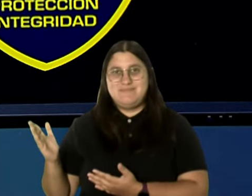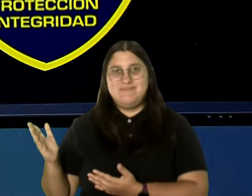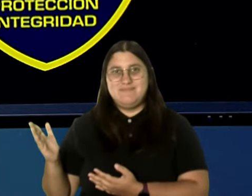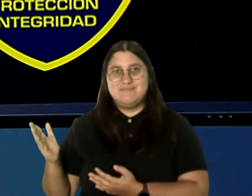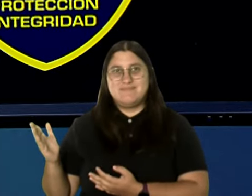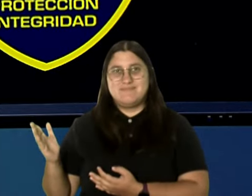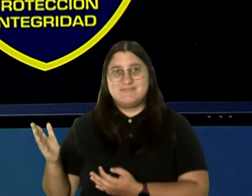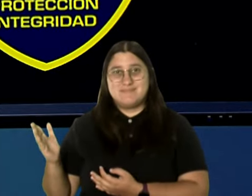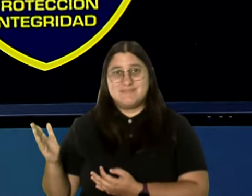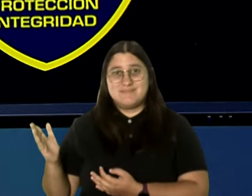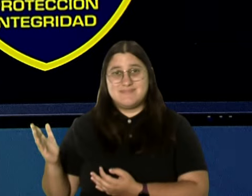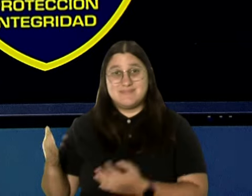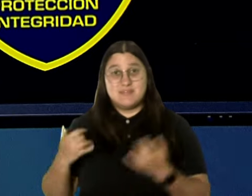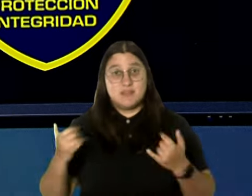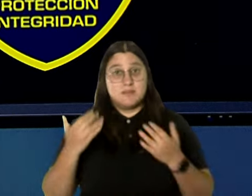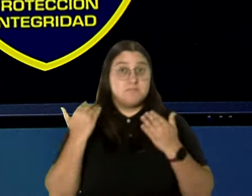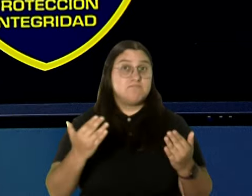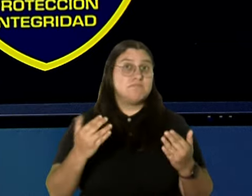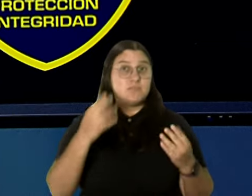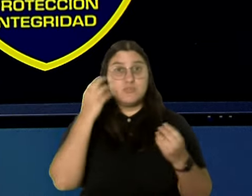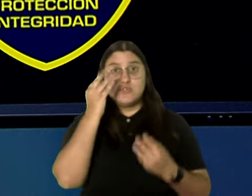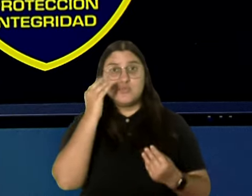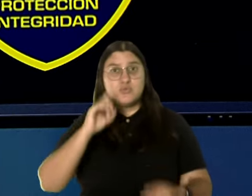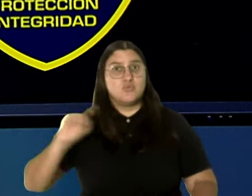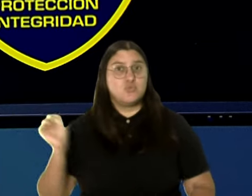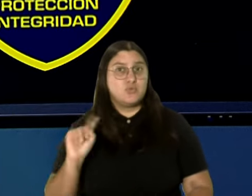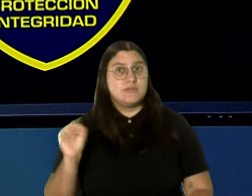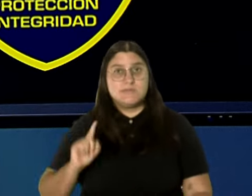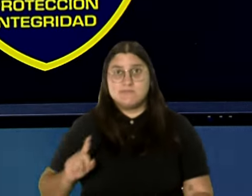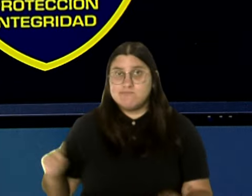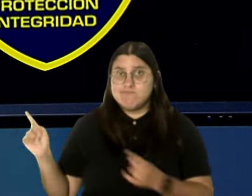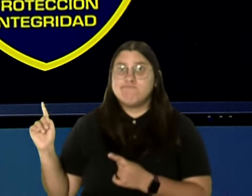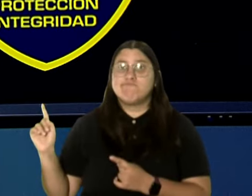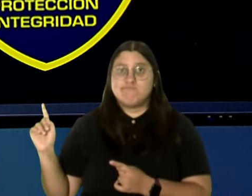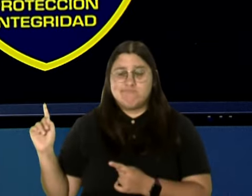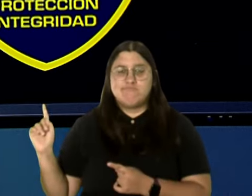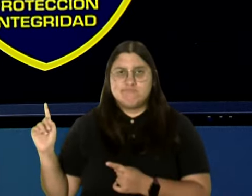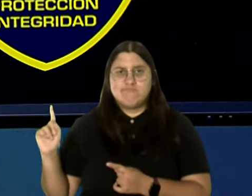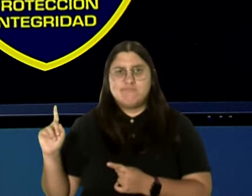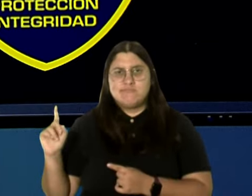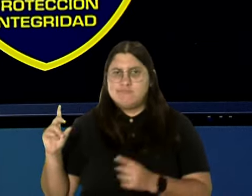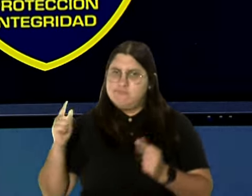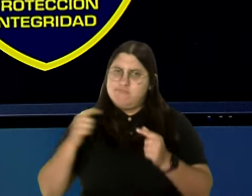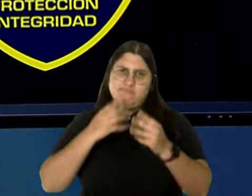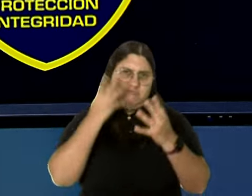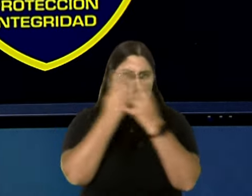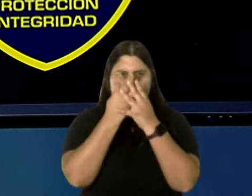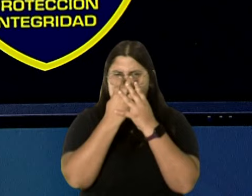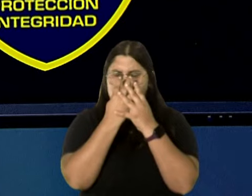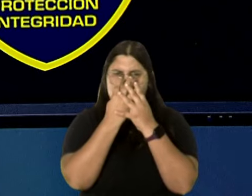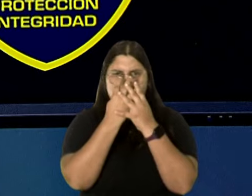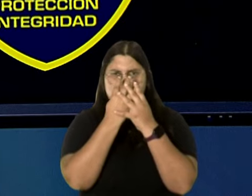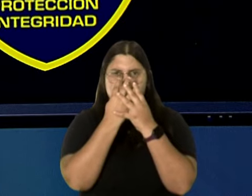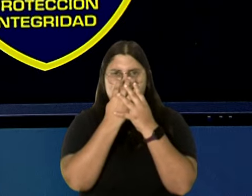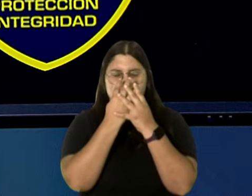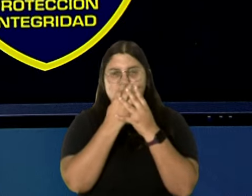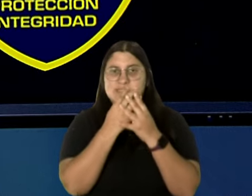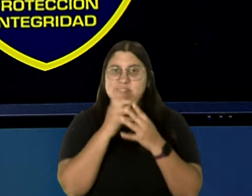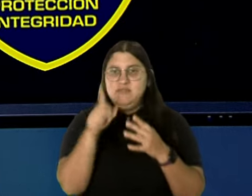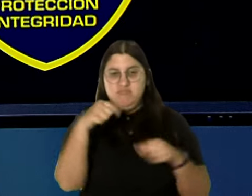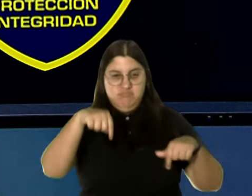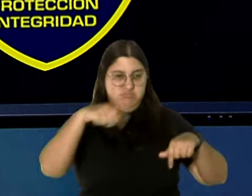787-793-0457 y dé información de dónde esta persona se encuentra para que sea arrestada de inmediato, no solamente aquí